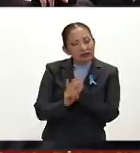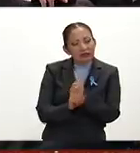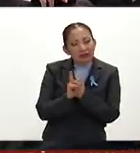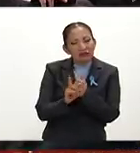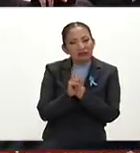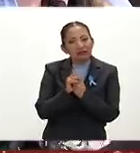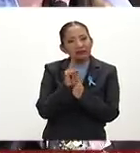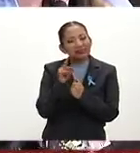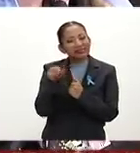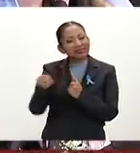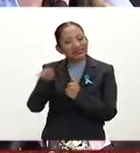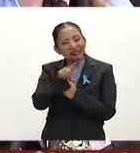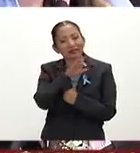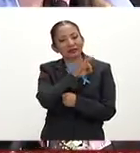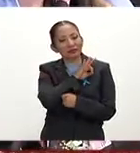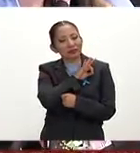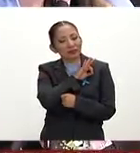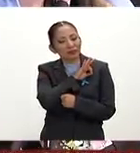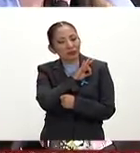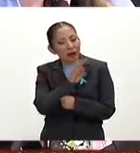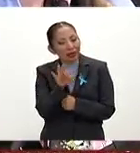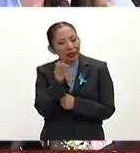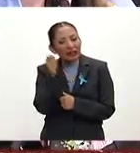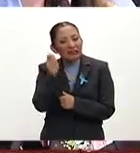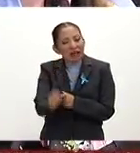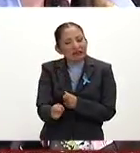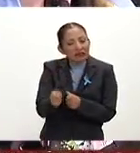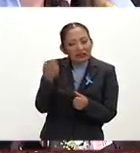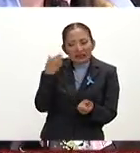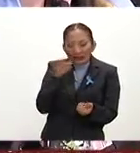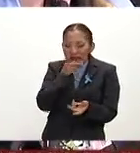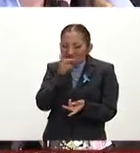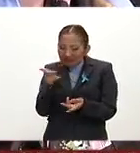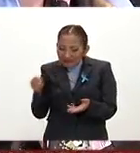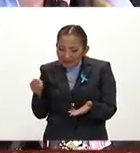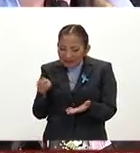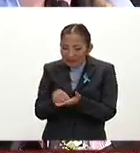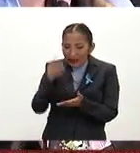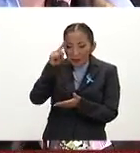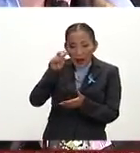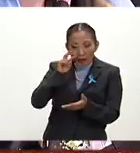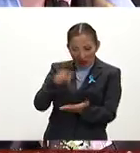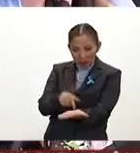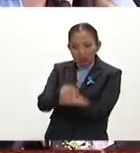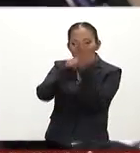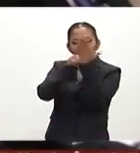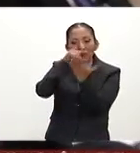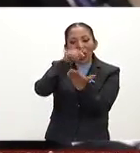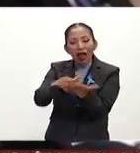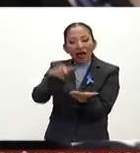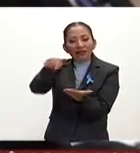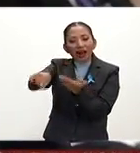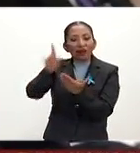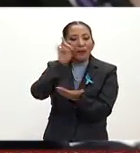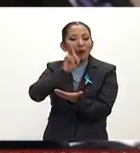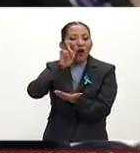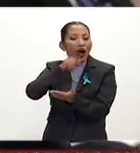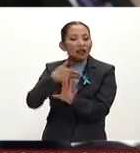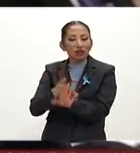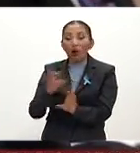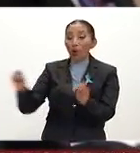problemática de poder conceptualizar y poder evidenciar la violencia política en contra de las